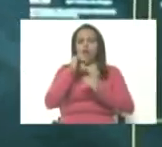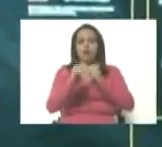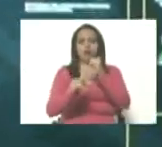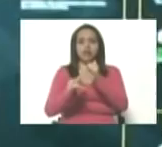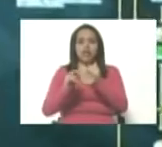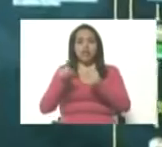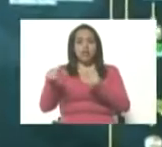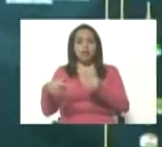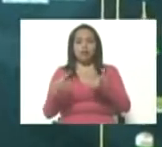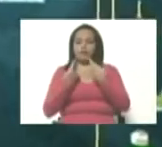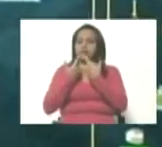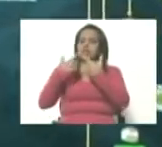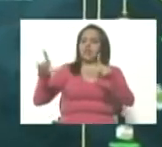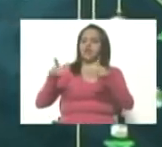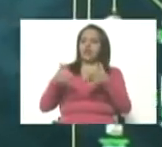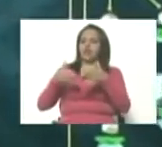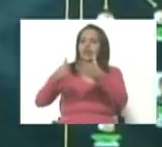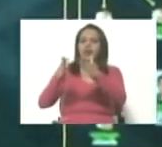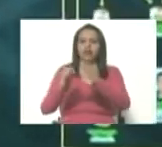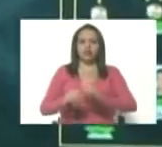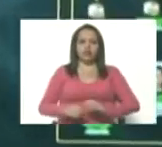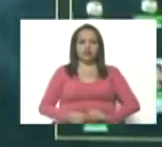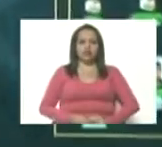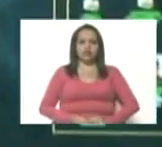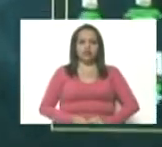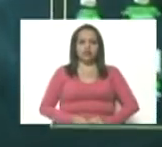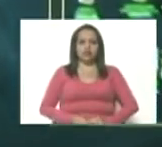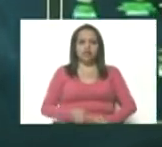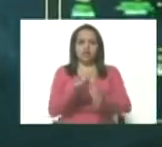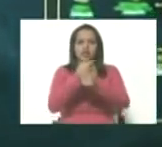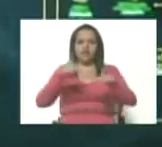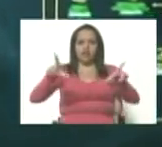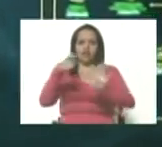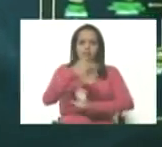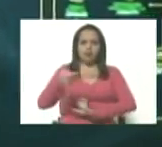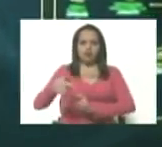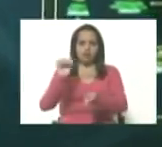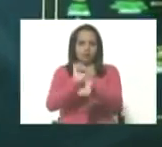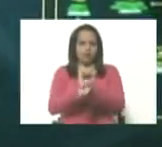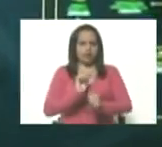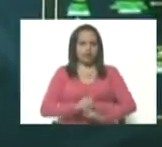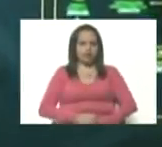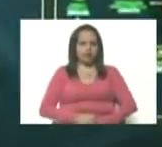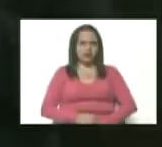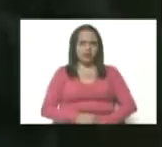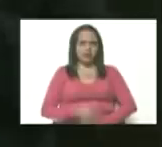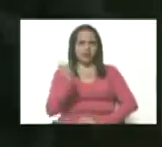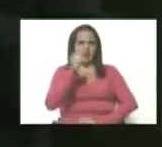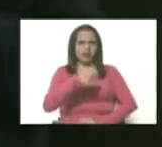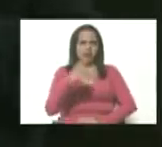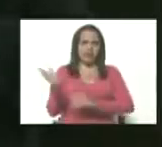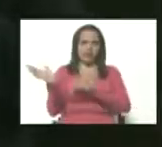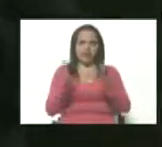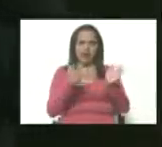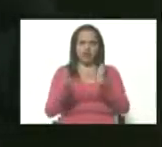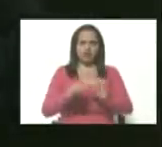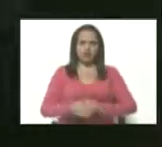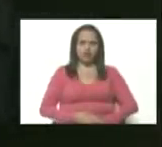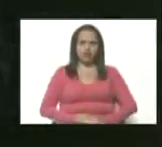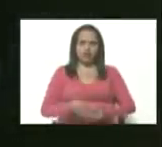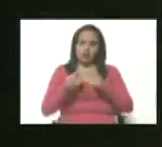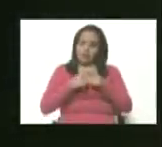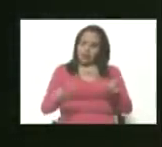sueltan la embarcación y liberan la tripulación en el mes de marzo. Sin